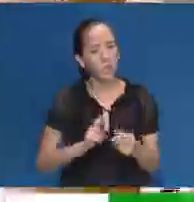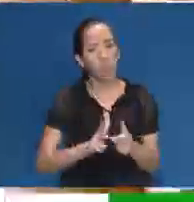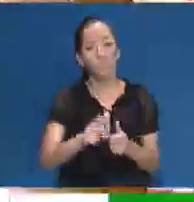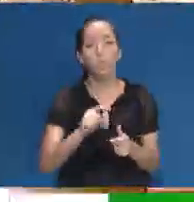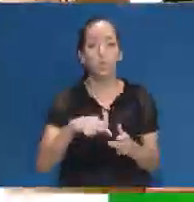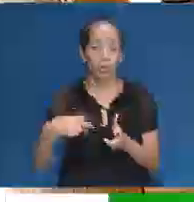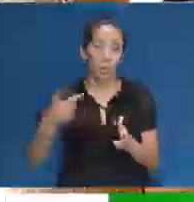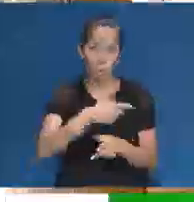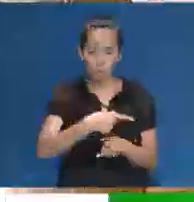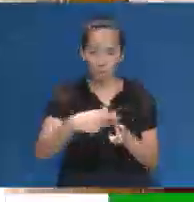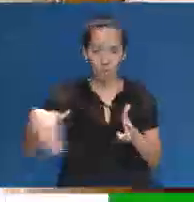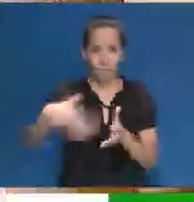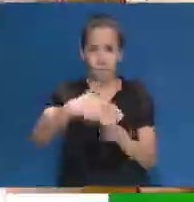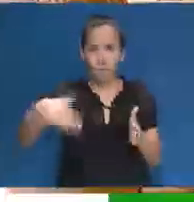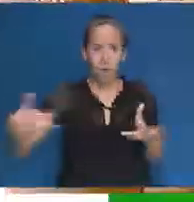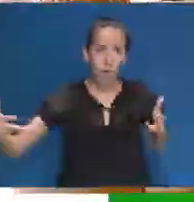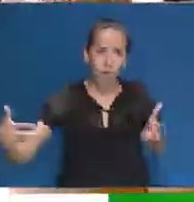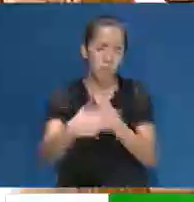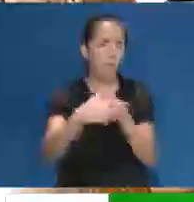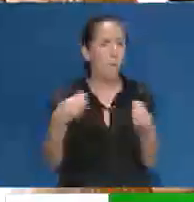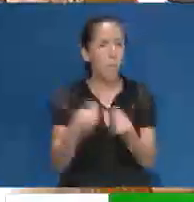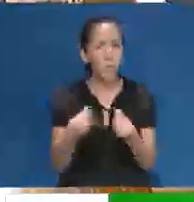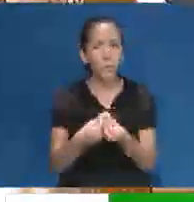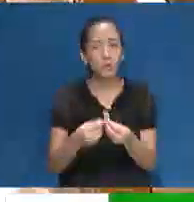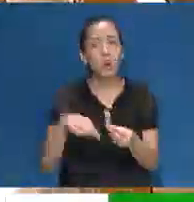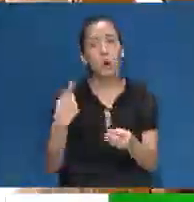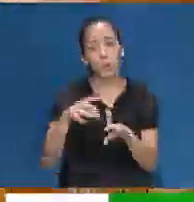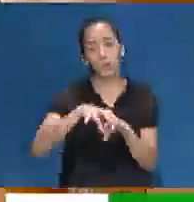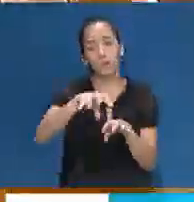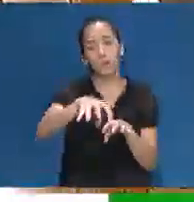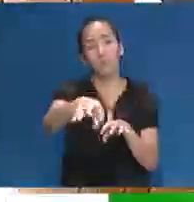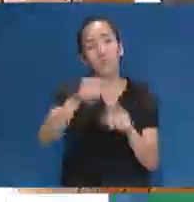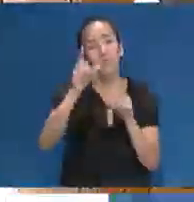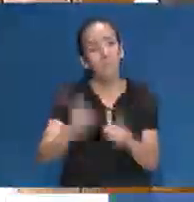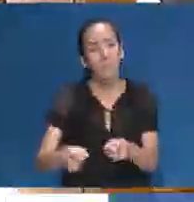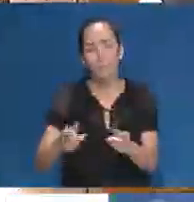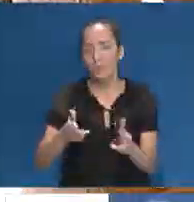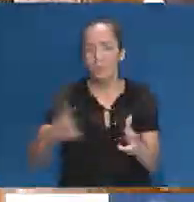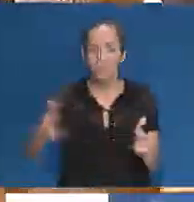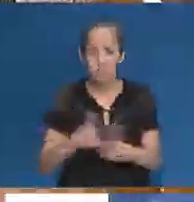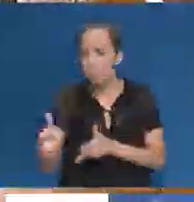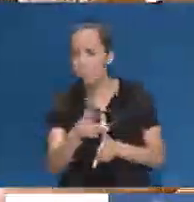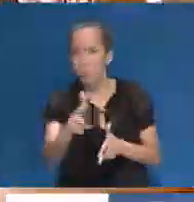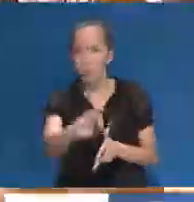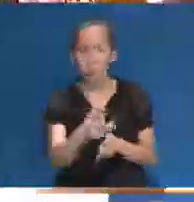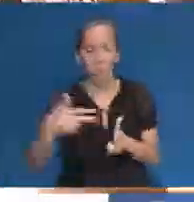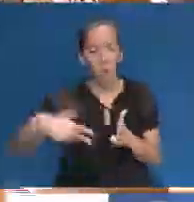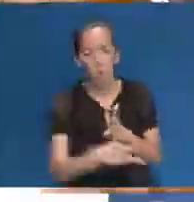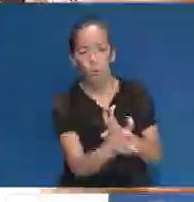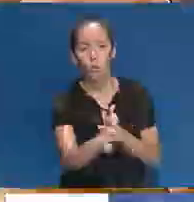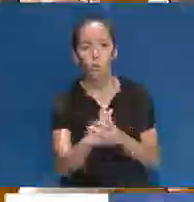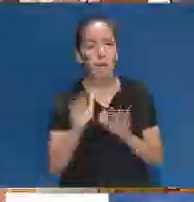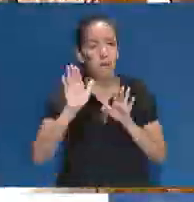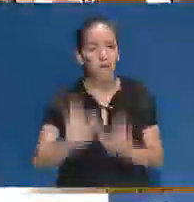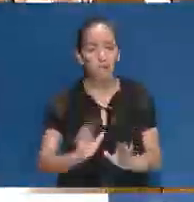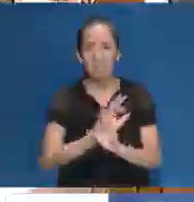el que viene por Félix Suárez, no solamente en esta esquina, en las demás que no tienen semáforo, salen como vienen, no frenan, o